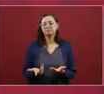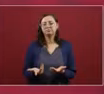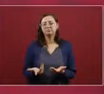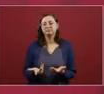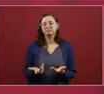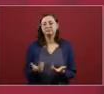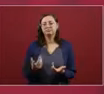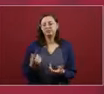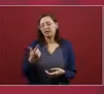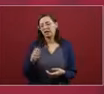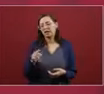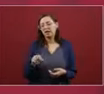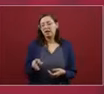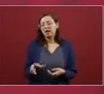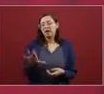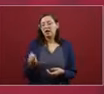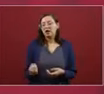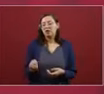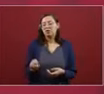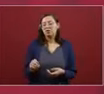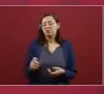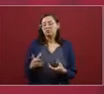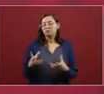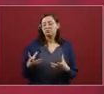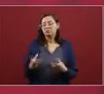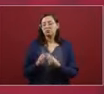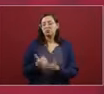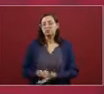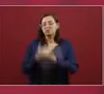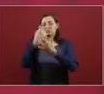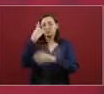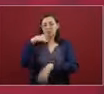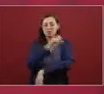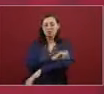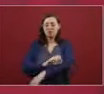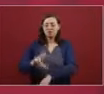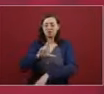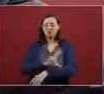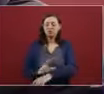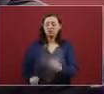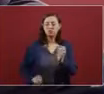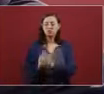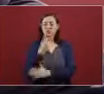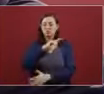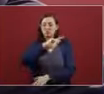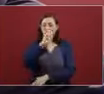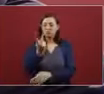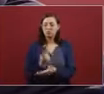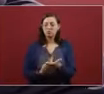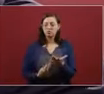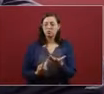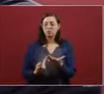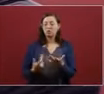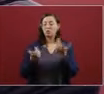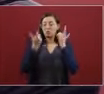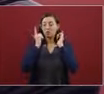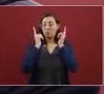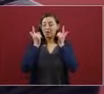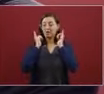Genaro Villamil va a coordinar este programa que yo espero que se